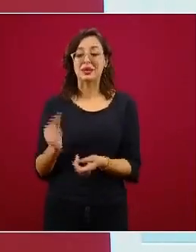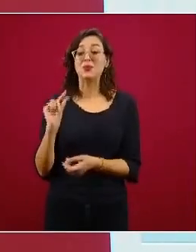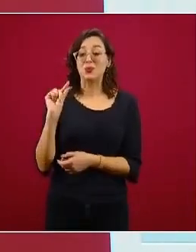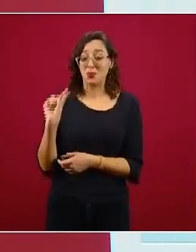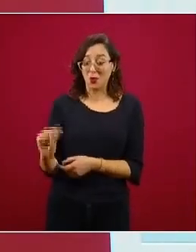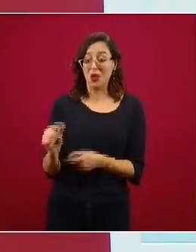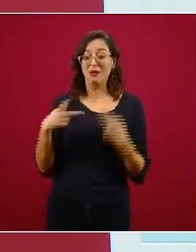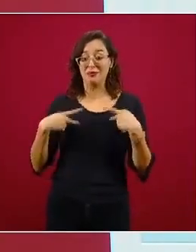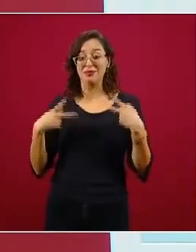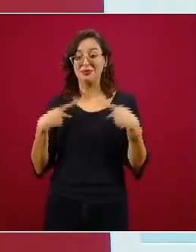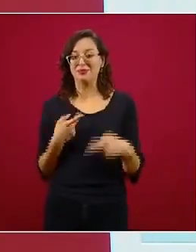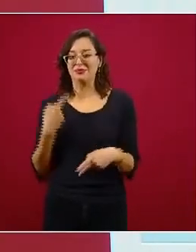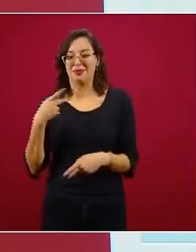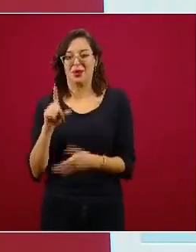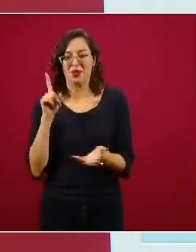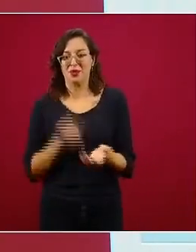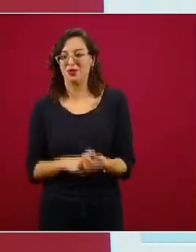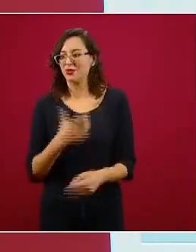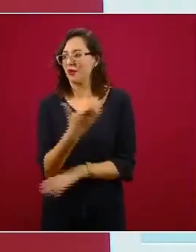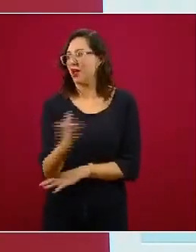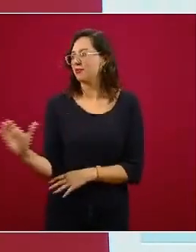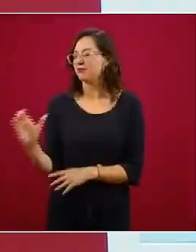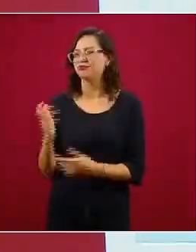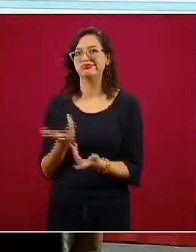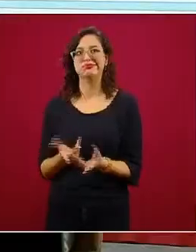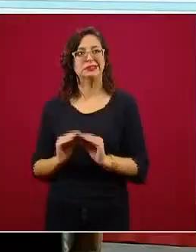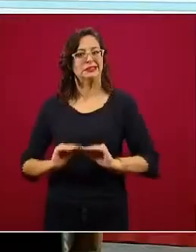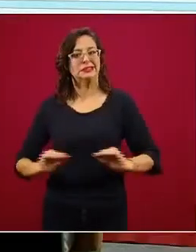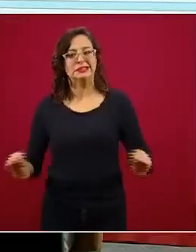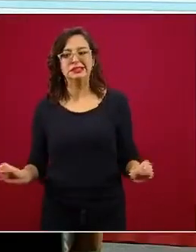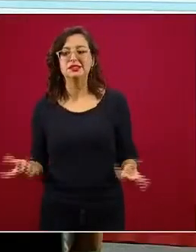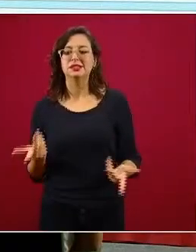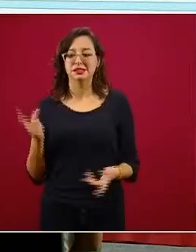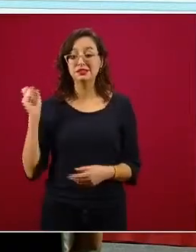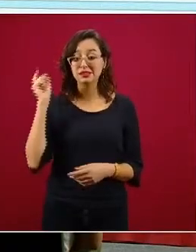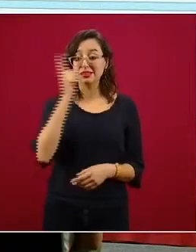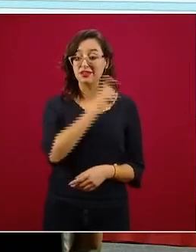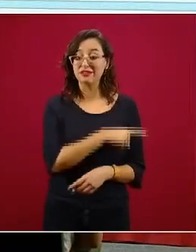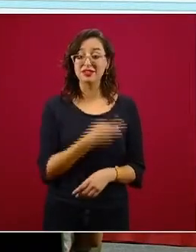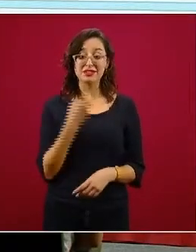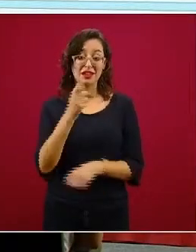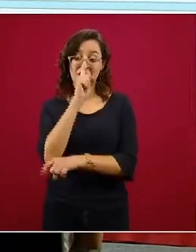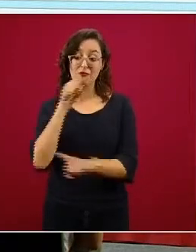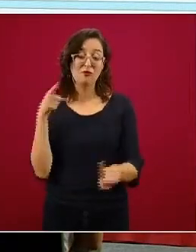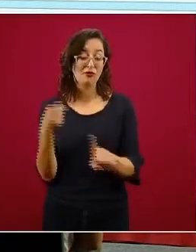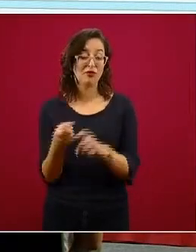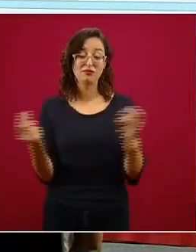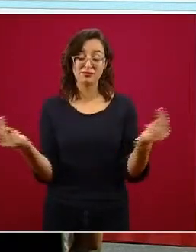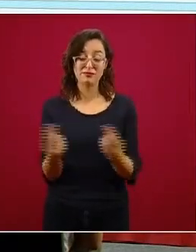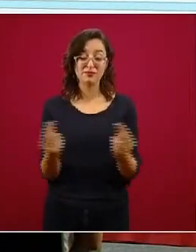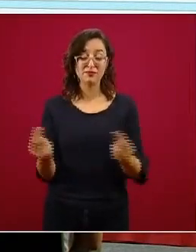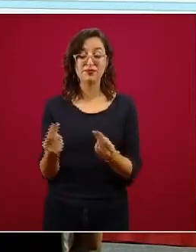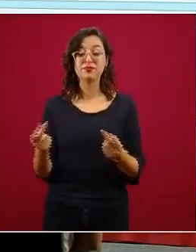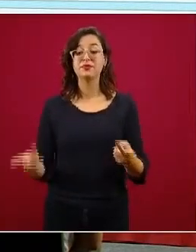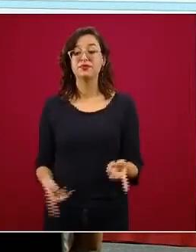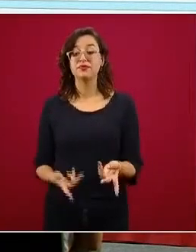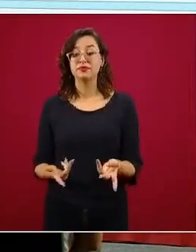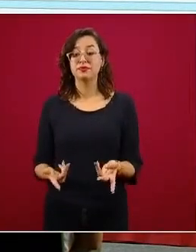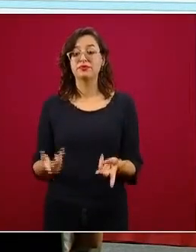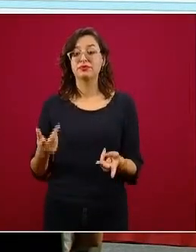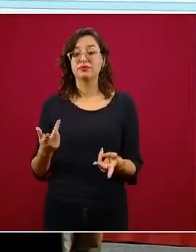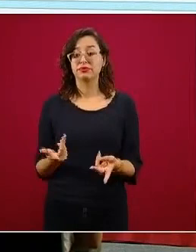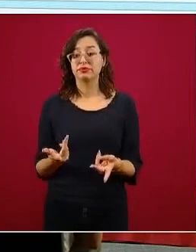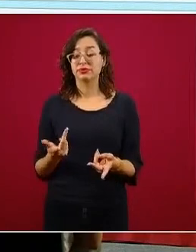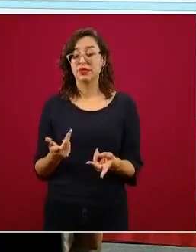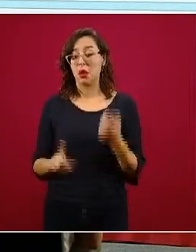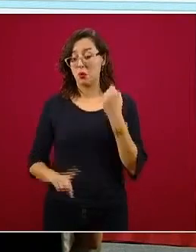pero tienen mucho impacto en las comunidades rurales y por eso esta estrategia tiene ese enfoque. Si lo vemos de manera general, es disminuir el